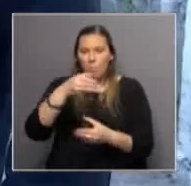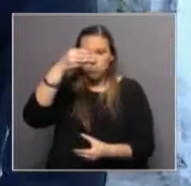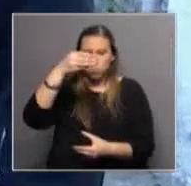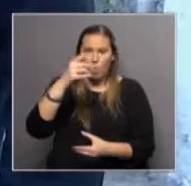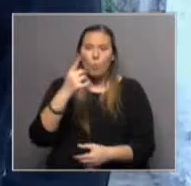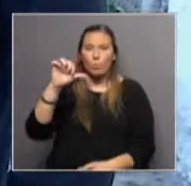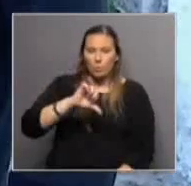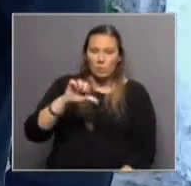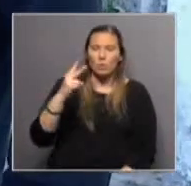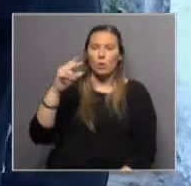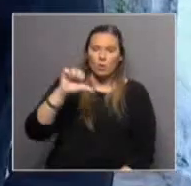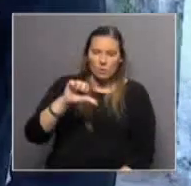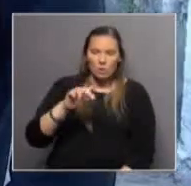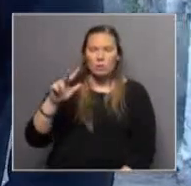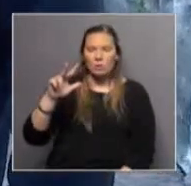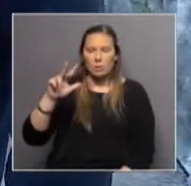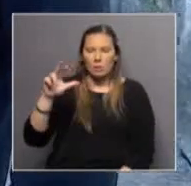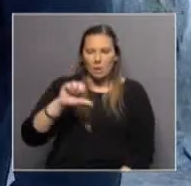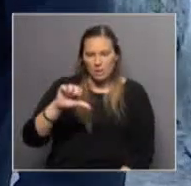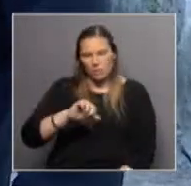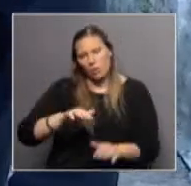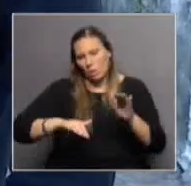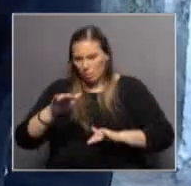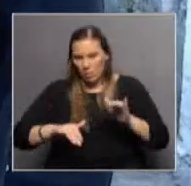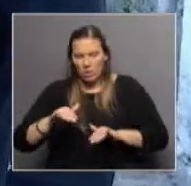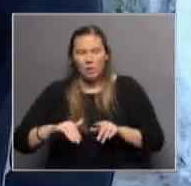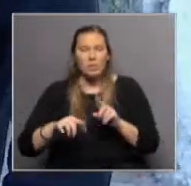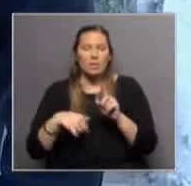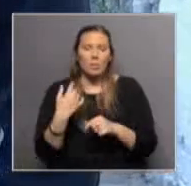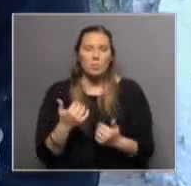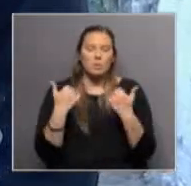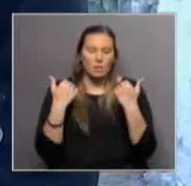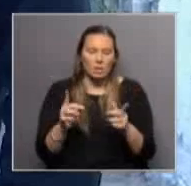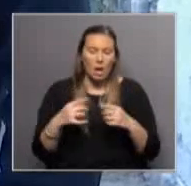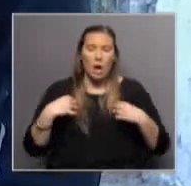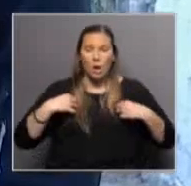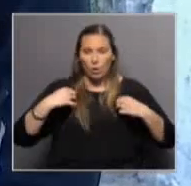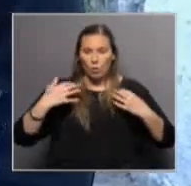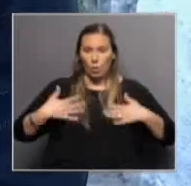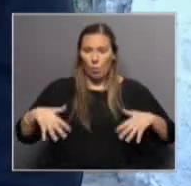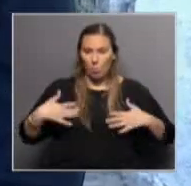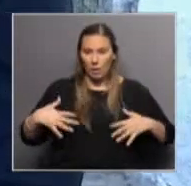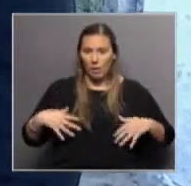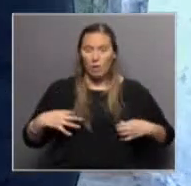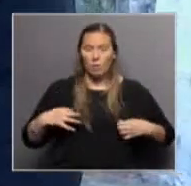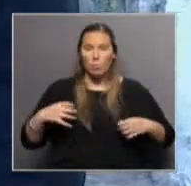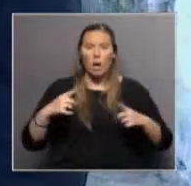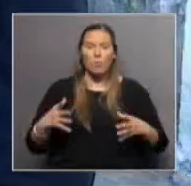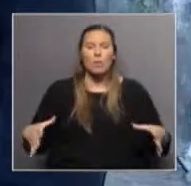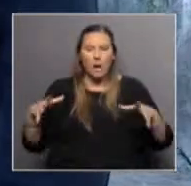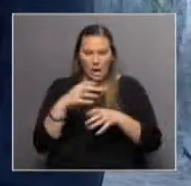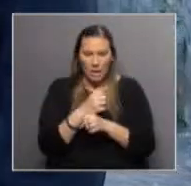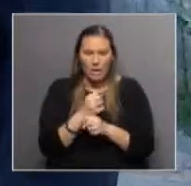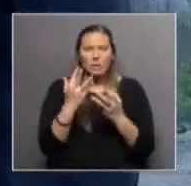De un litro, dos litros, tres litros. Uh-huh. Y después se les entrega también ropa. ¿Alguna canasta se arma